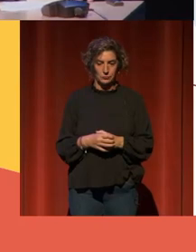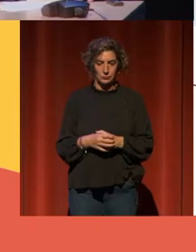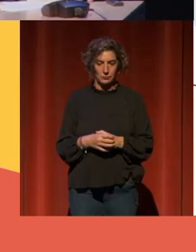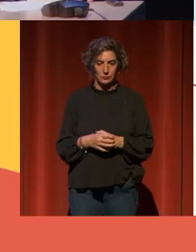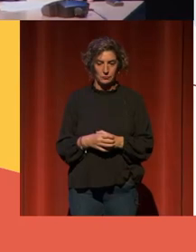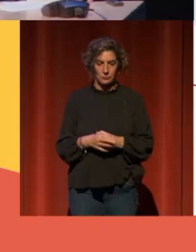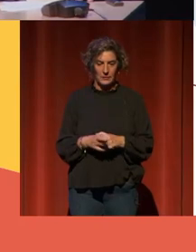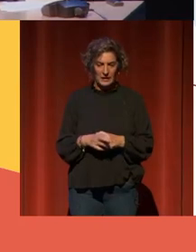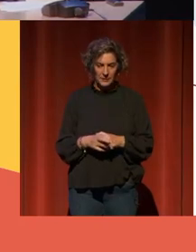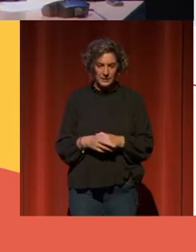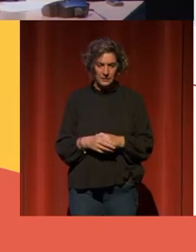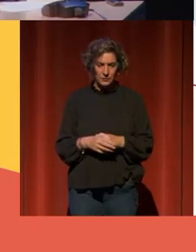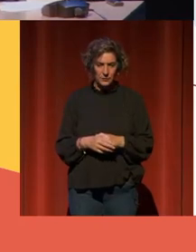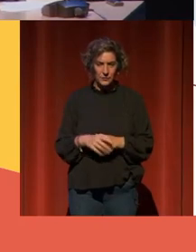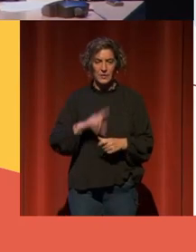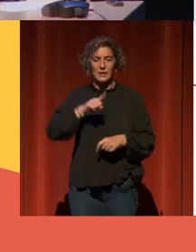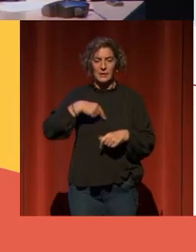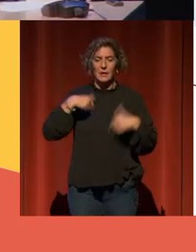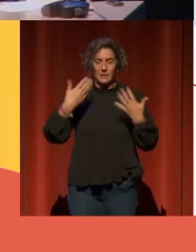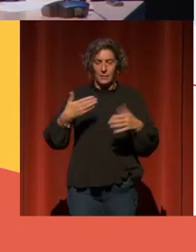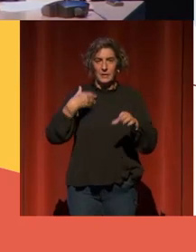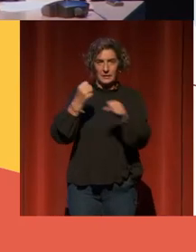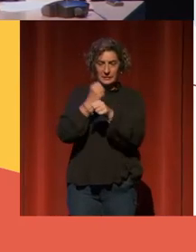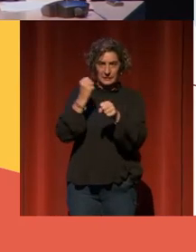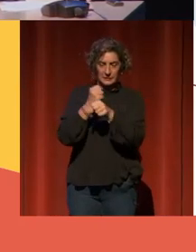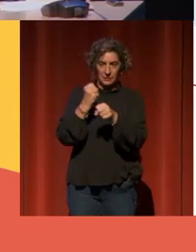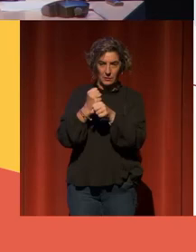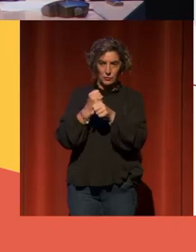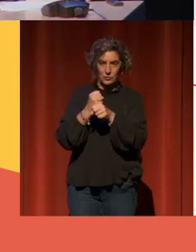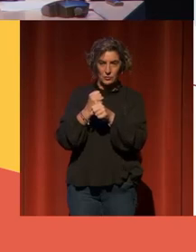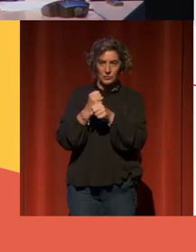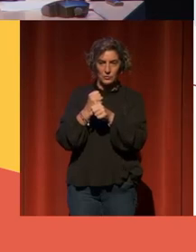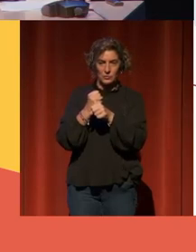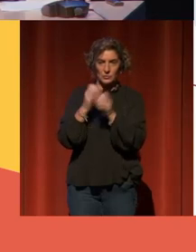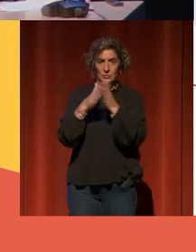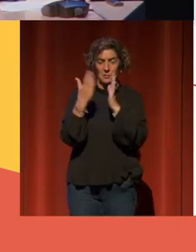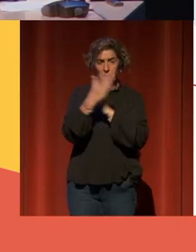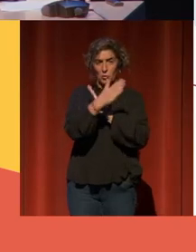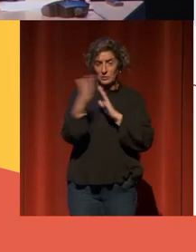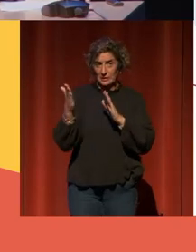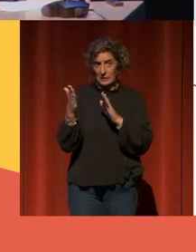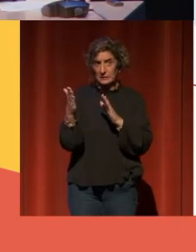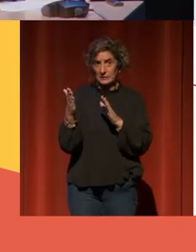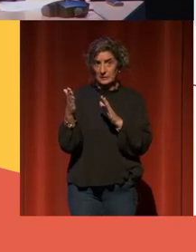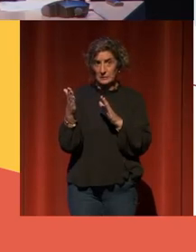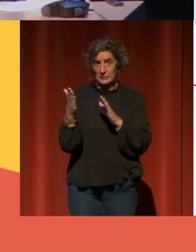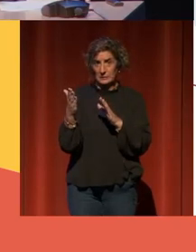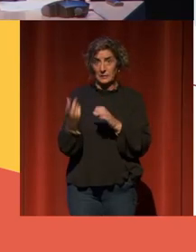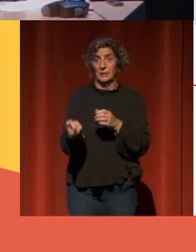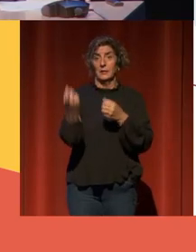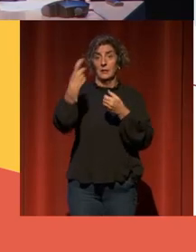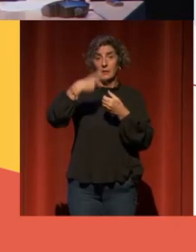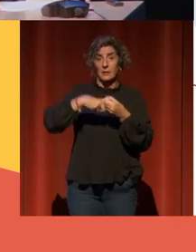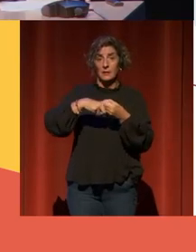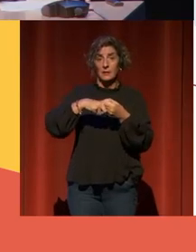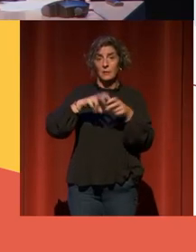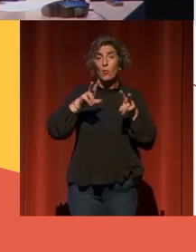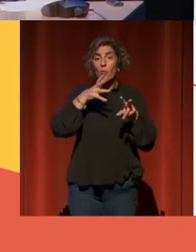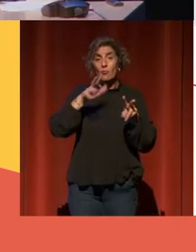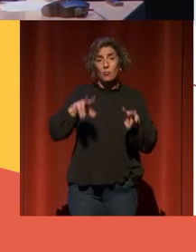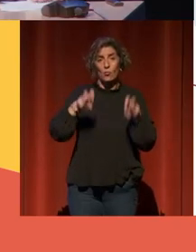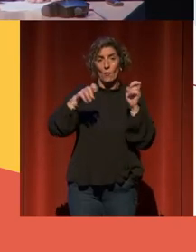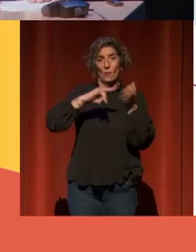también Trabajamos para que las bibliotecas sean formen parte del del nuevo plan de